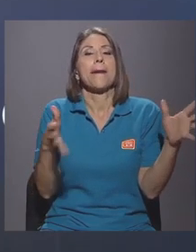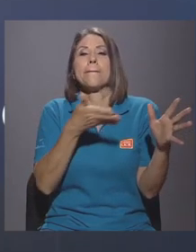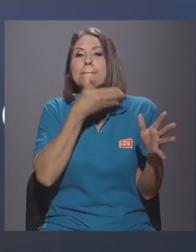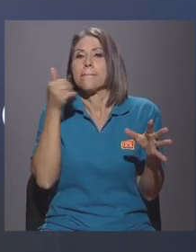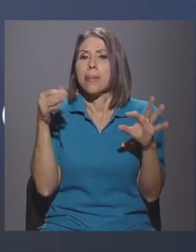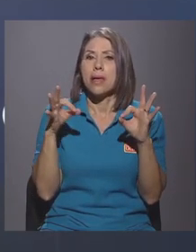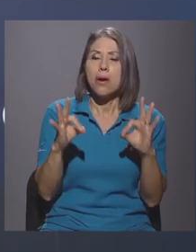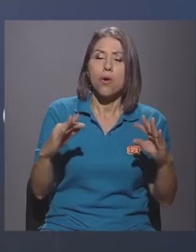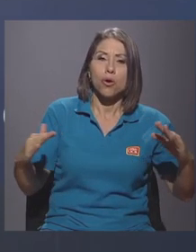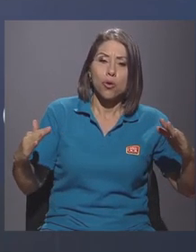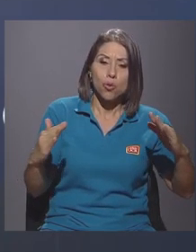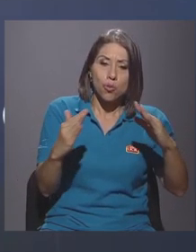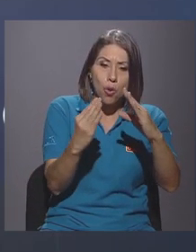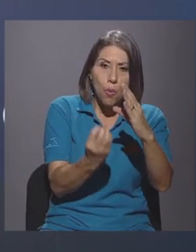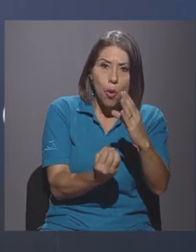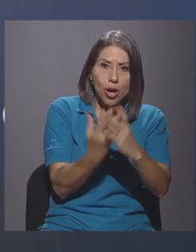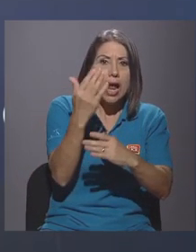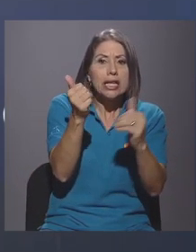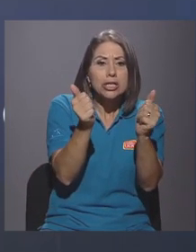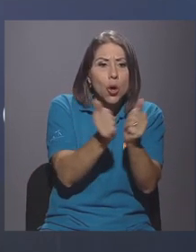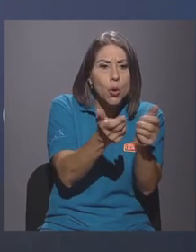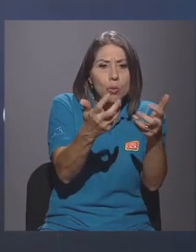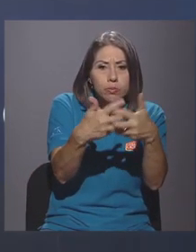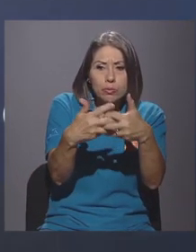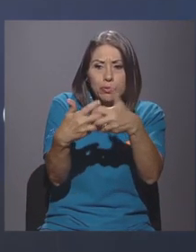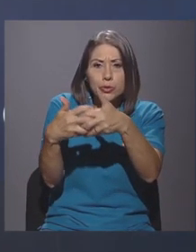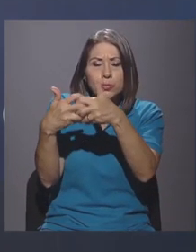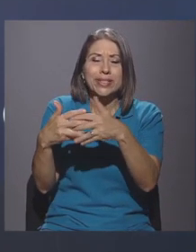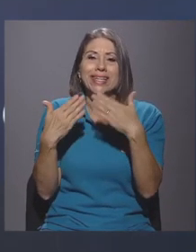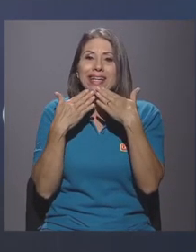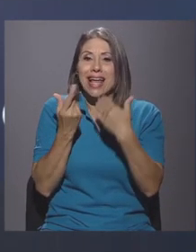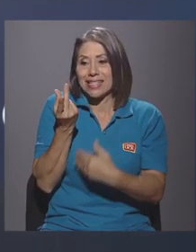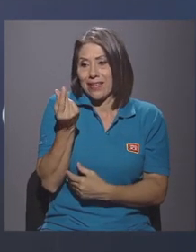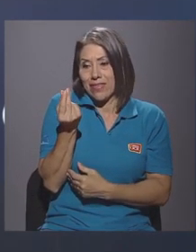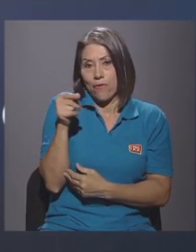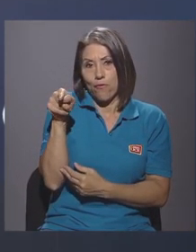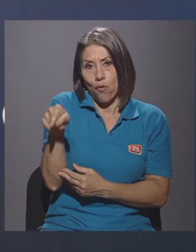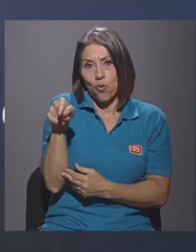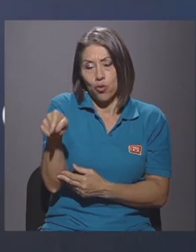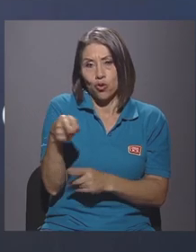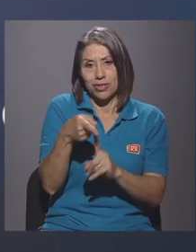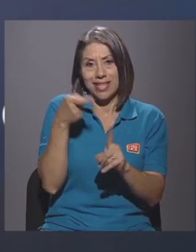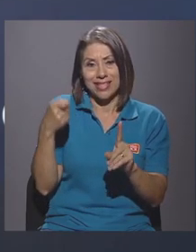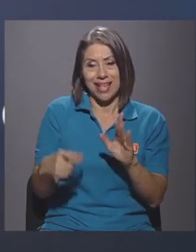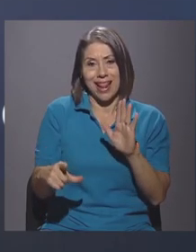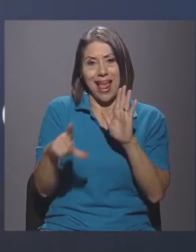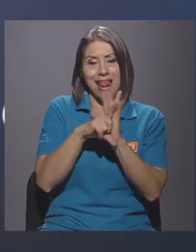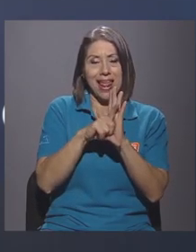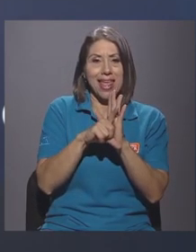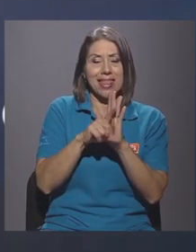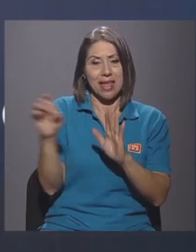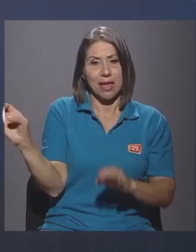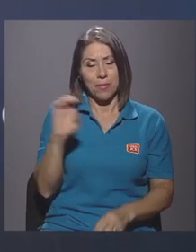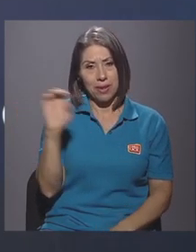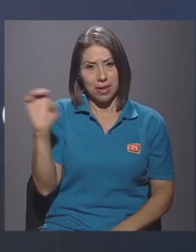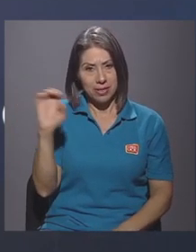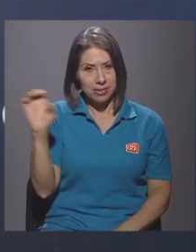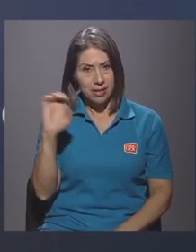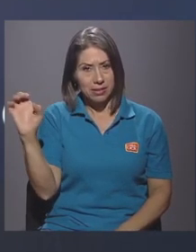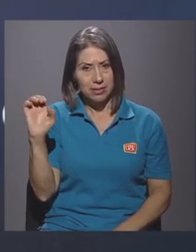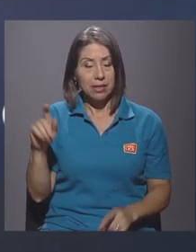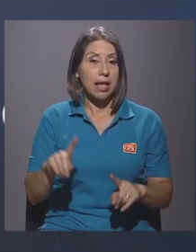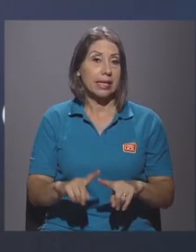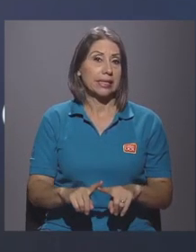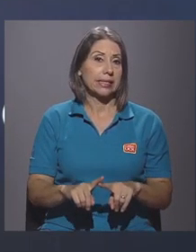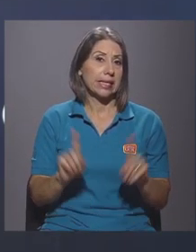gracias a los fondos que venían del transitorio de la ley de emergencias. Sin embargo,